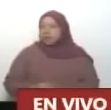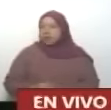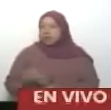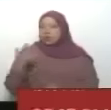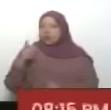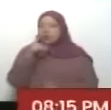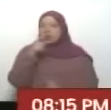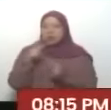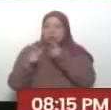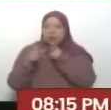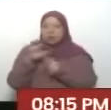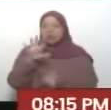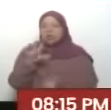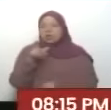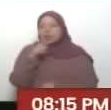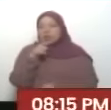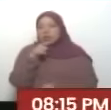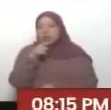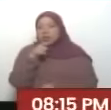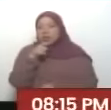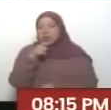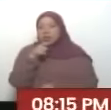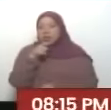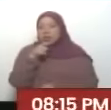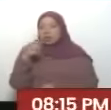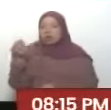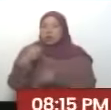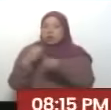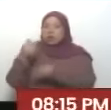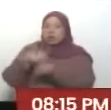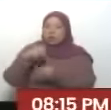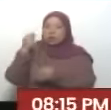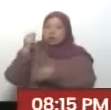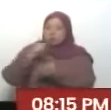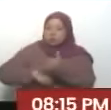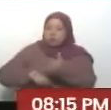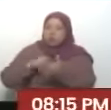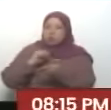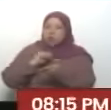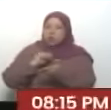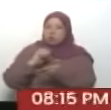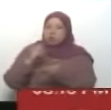Esta pregunta 5 fue la que tiene más votos nulos.